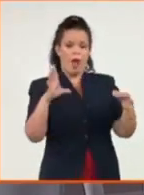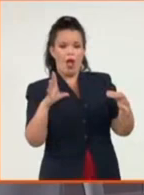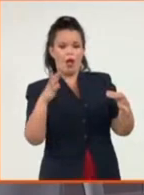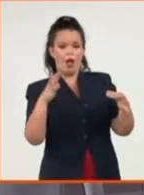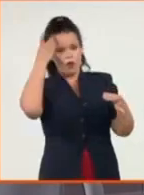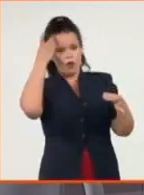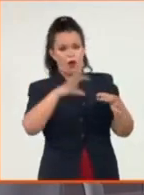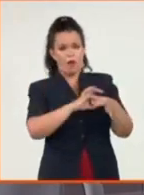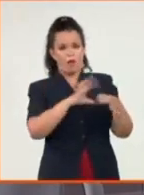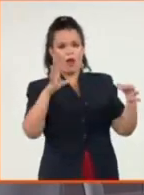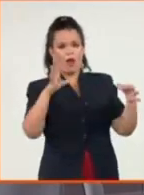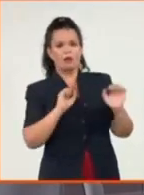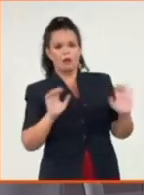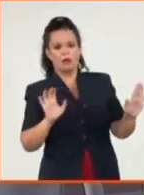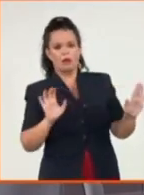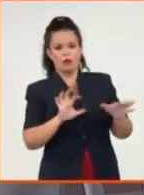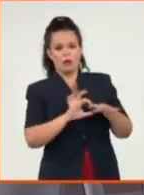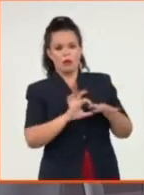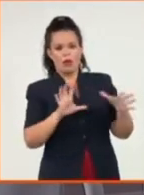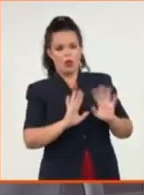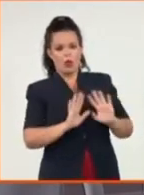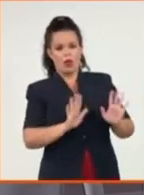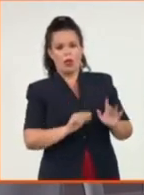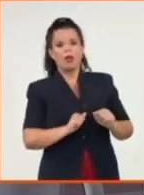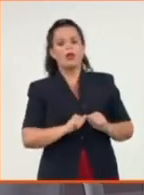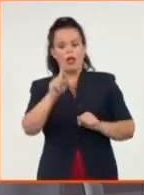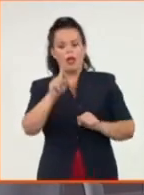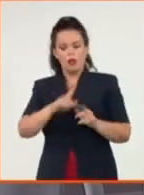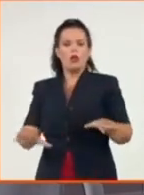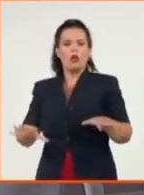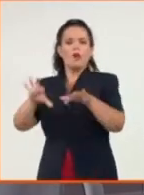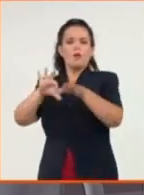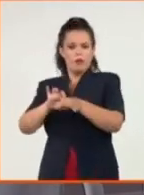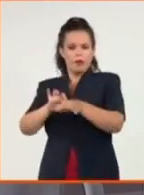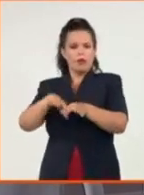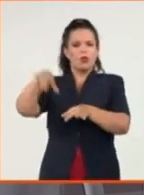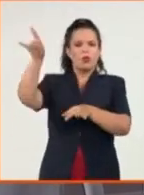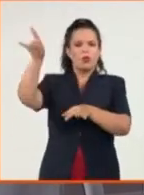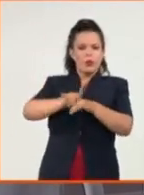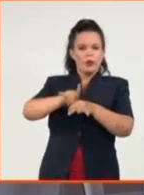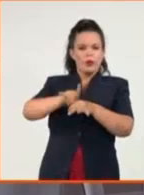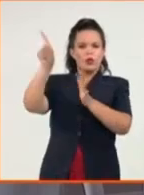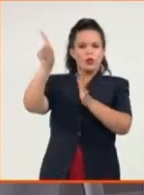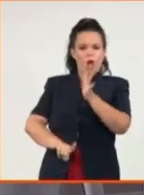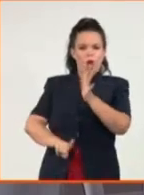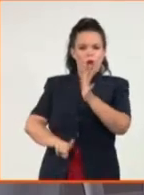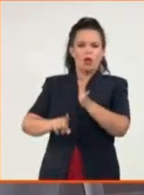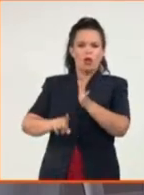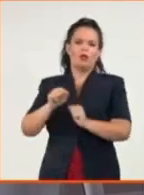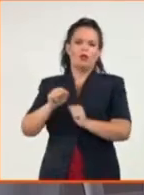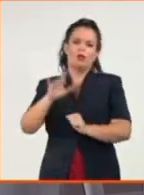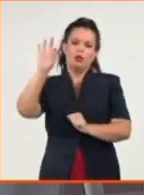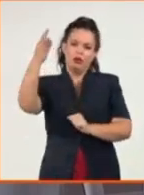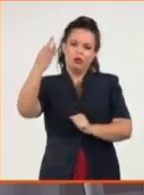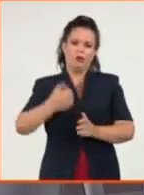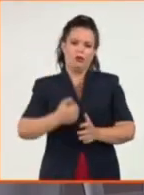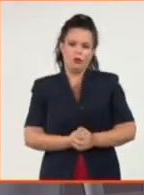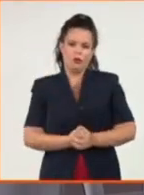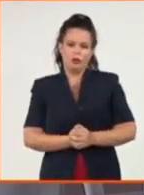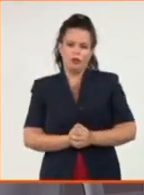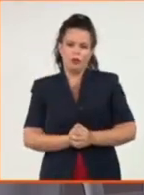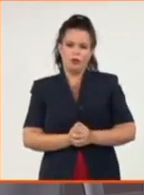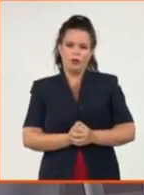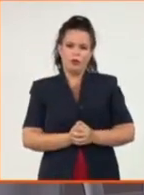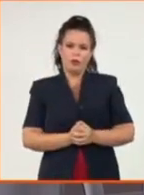que deben tener protecciones que evitan ante un sistema con un sistema entre potencia